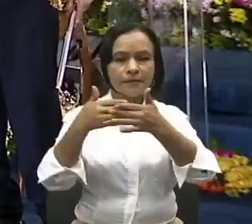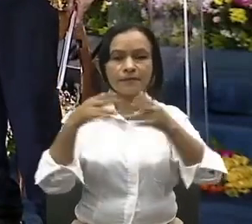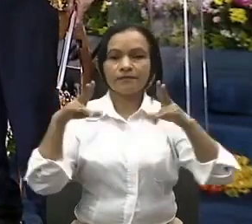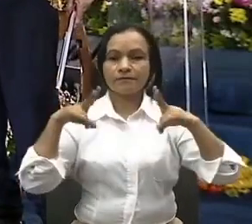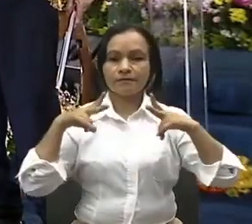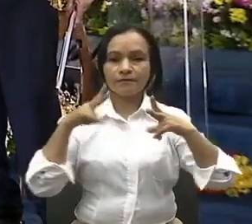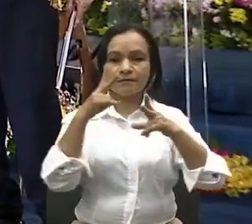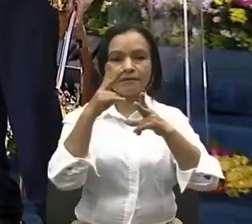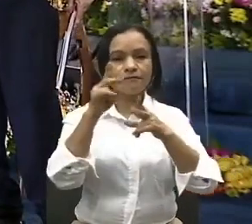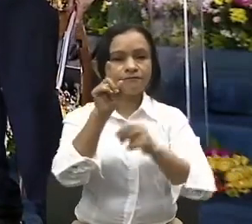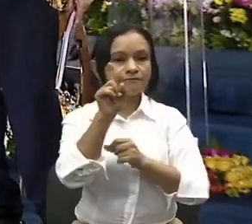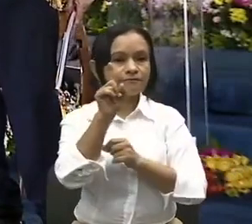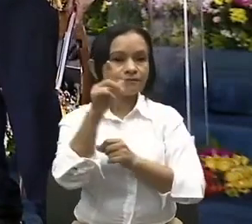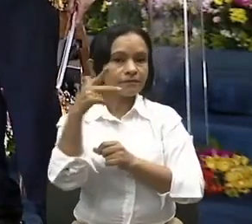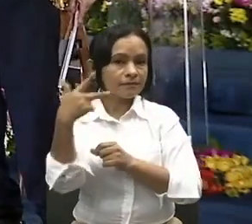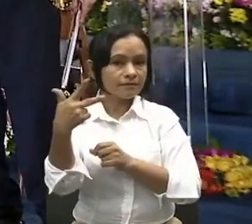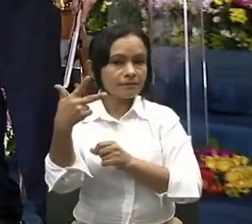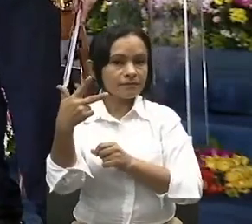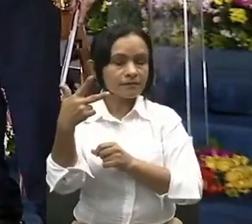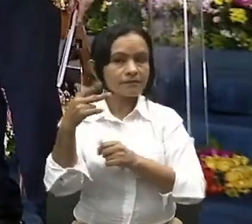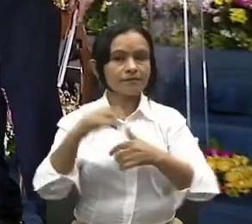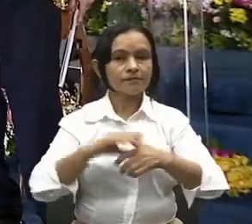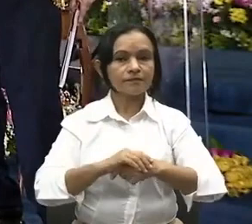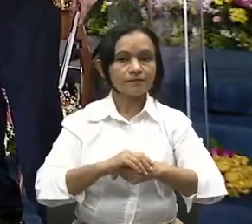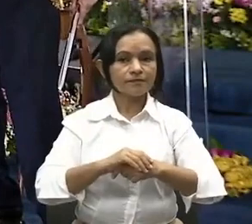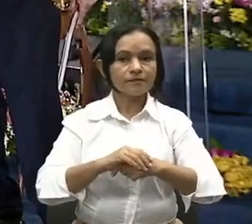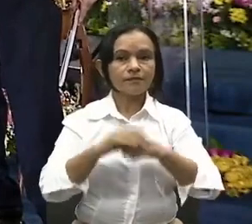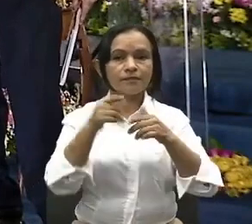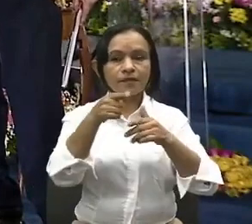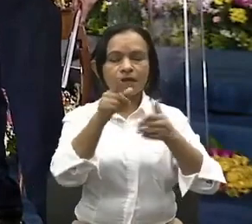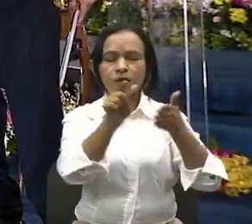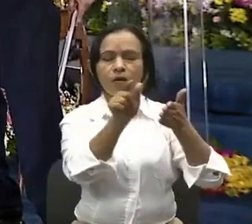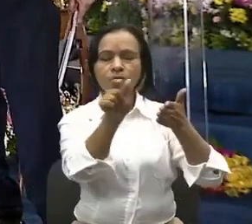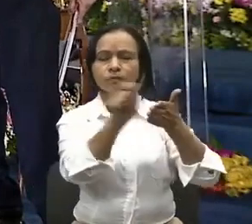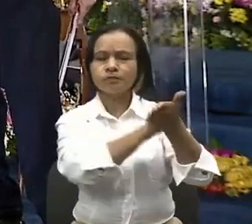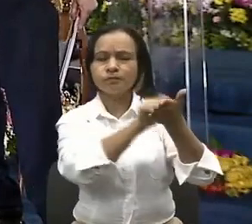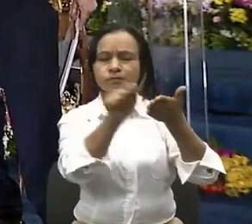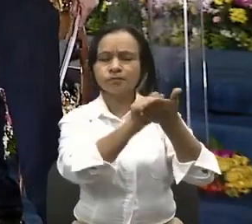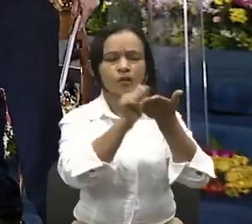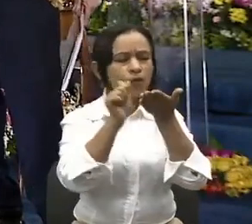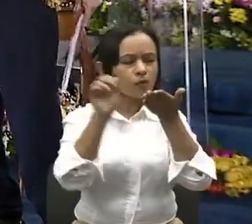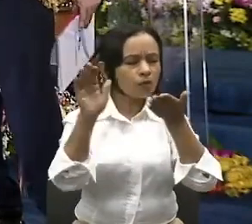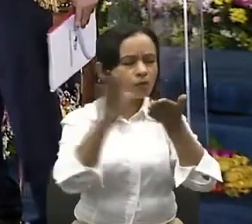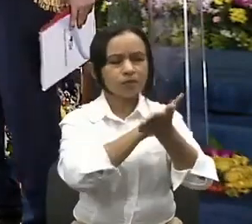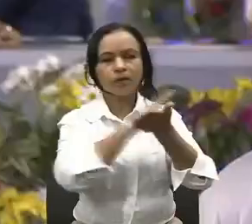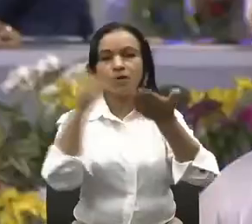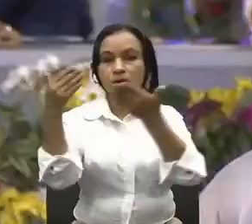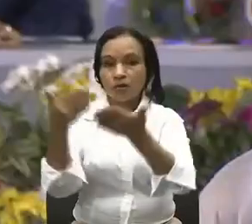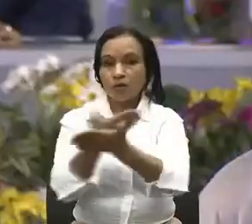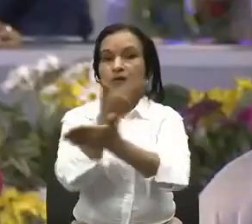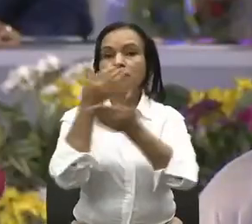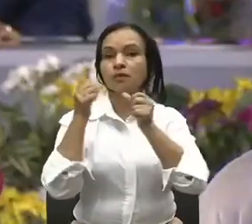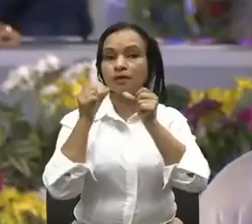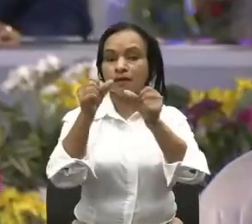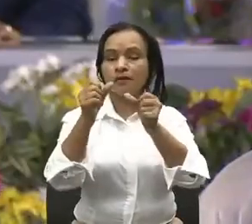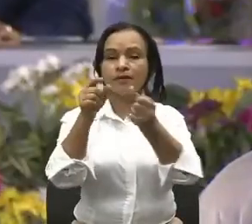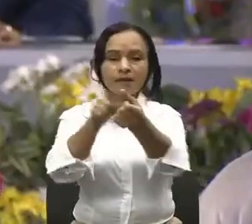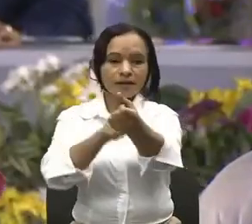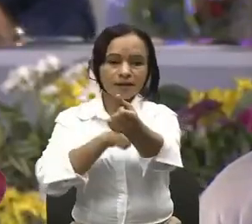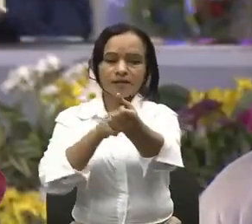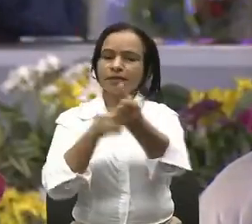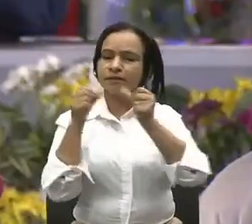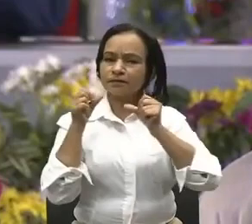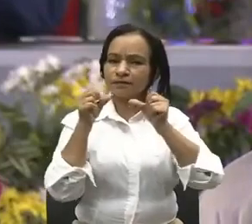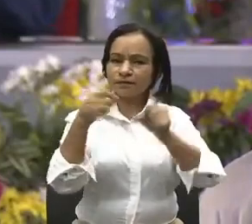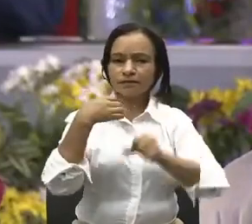18. Eso, borrón y cuenta nueva. Y vamos adelante, queridos hermanos